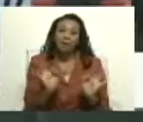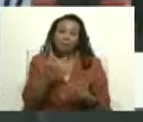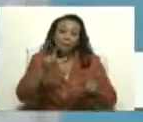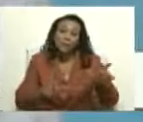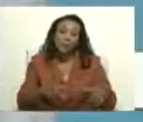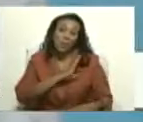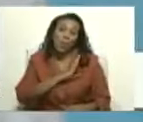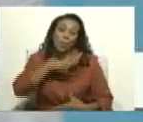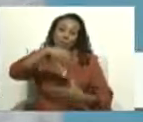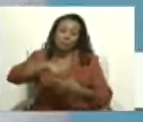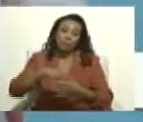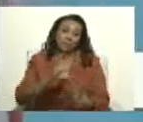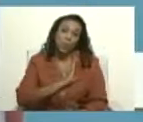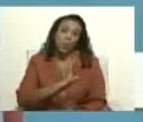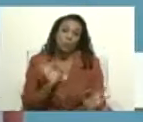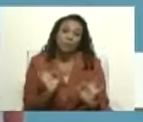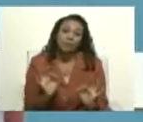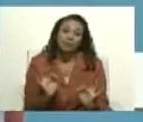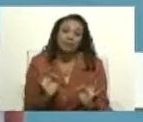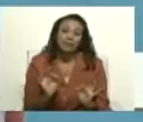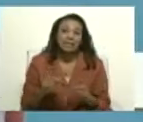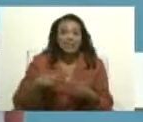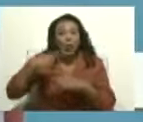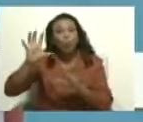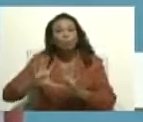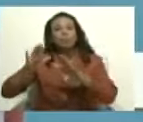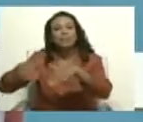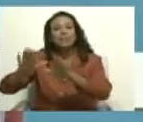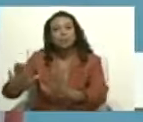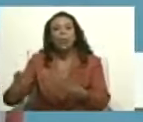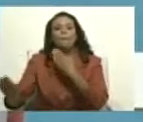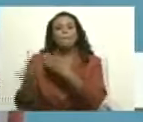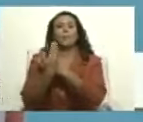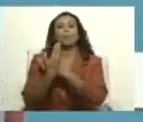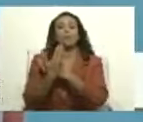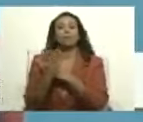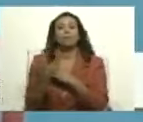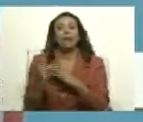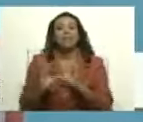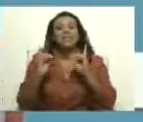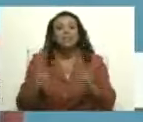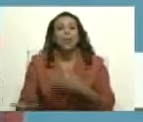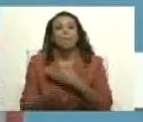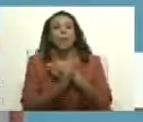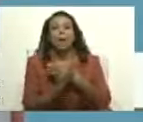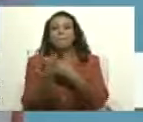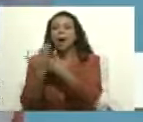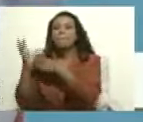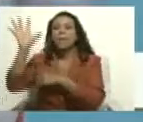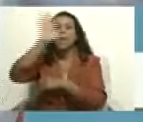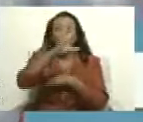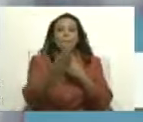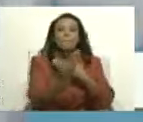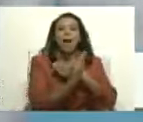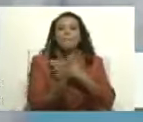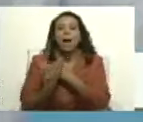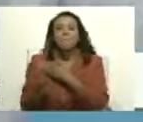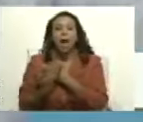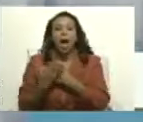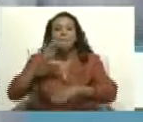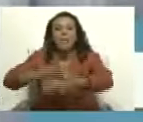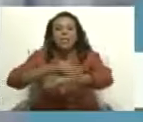aquí. Es de allá, decidió bloquearlos. Y decidieron bloquear uno y otro país y poner